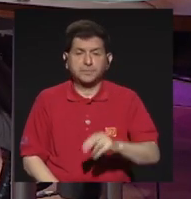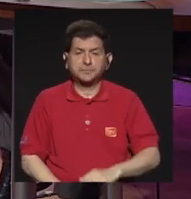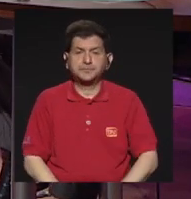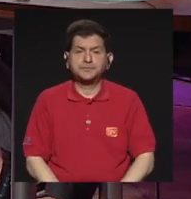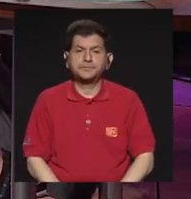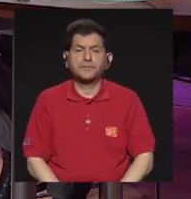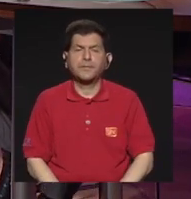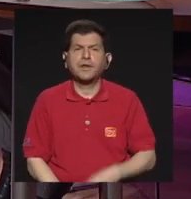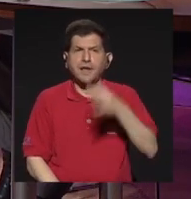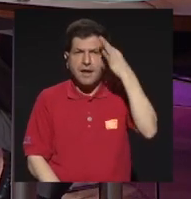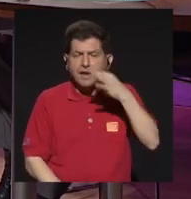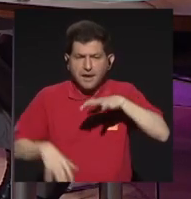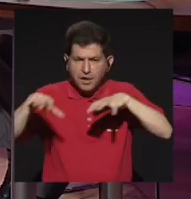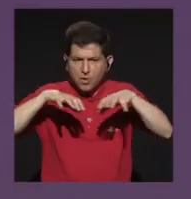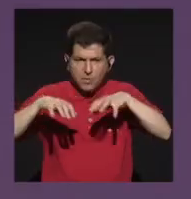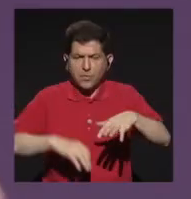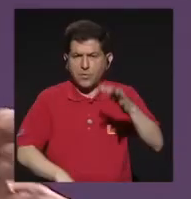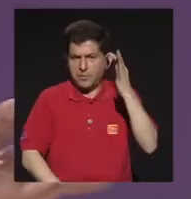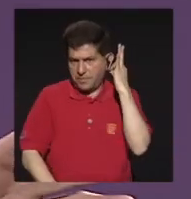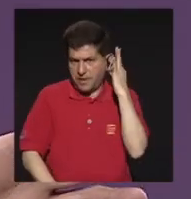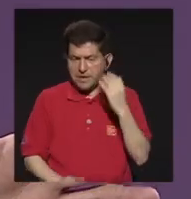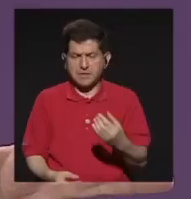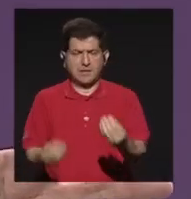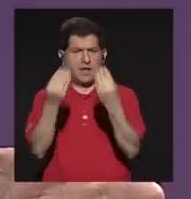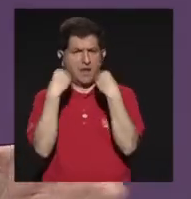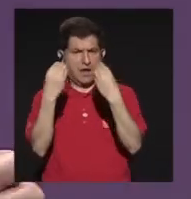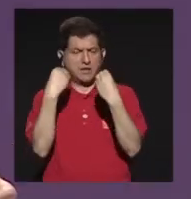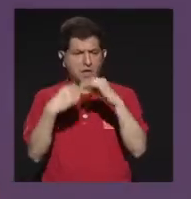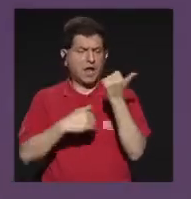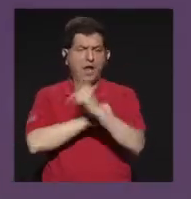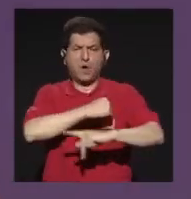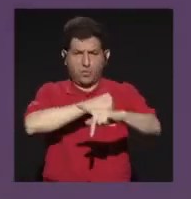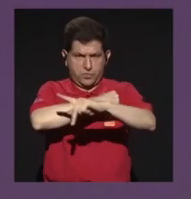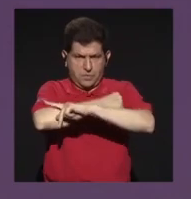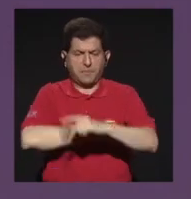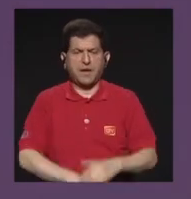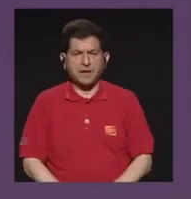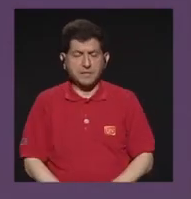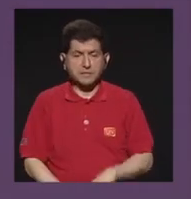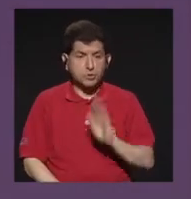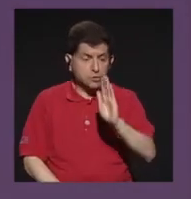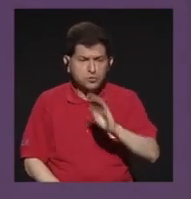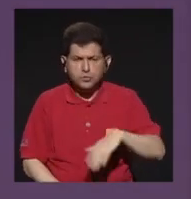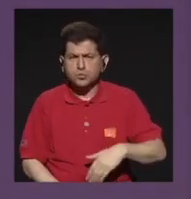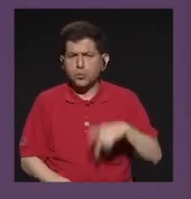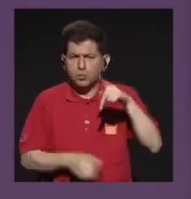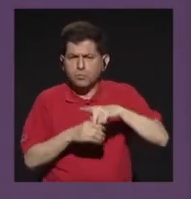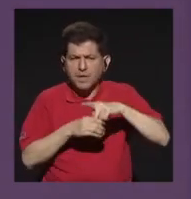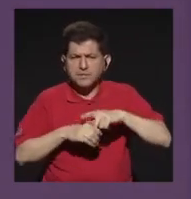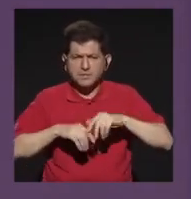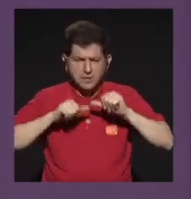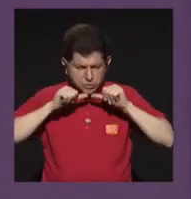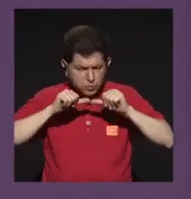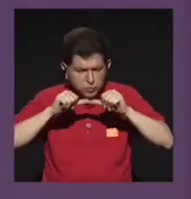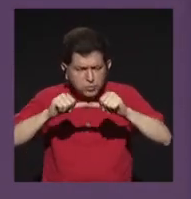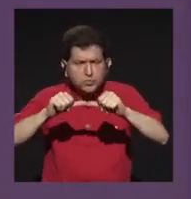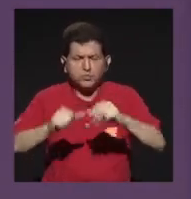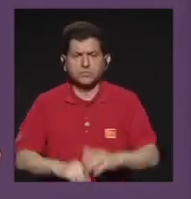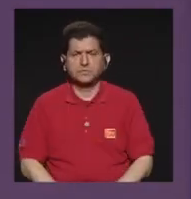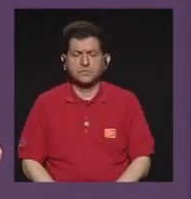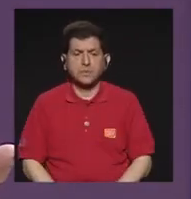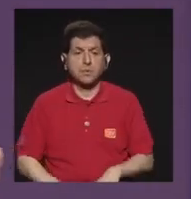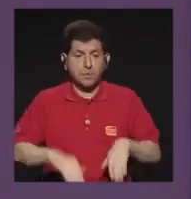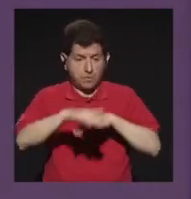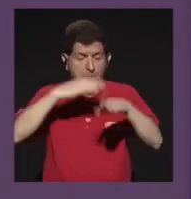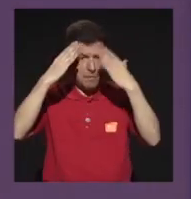yo creo que el movimiento de mujeres me ha enseñado a mí en otros países han sido muy activas y también tienen sus